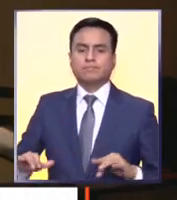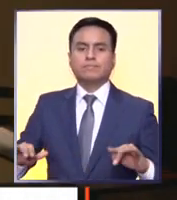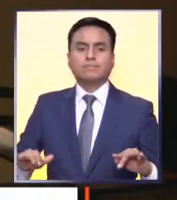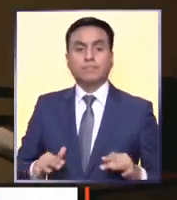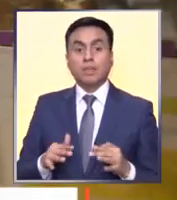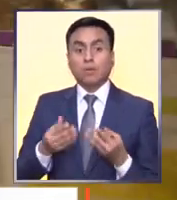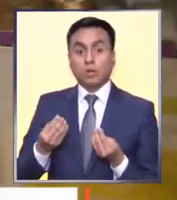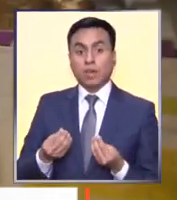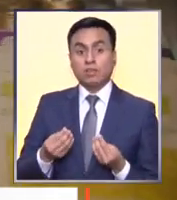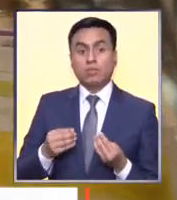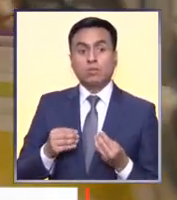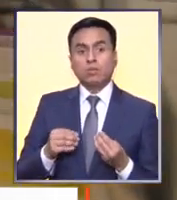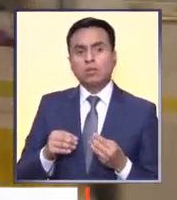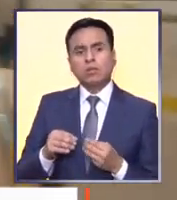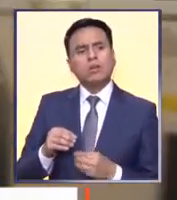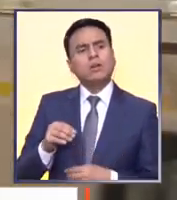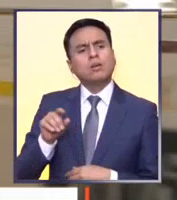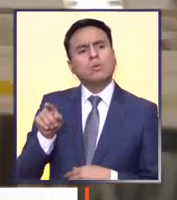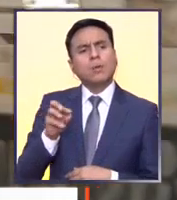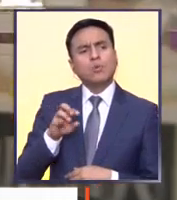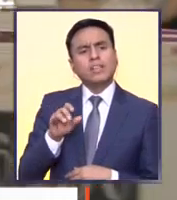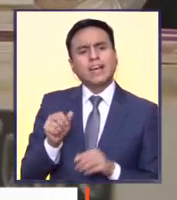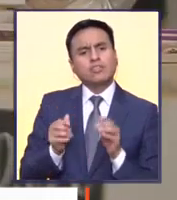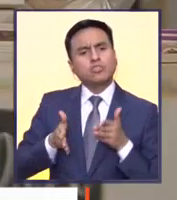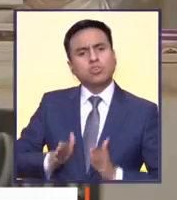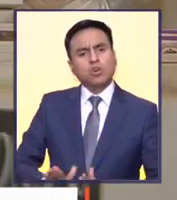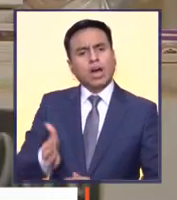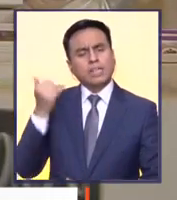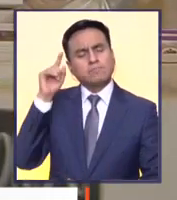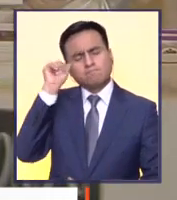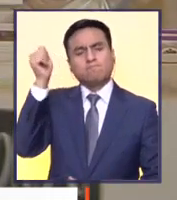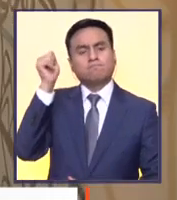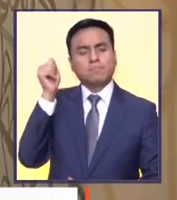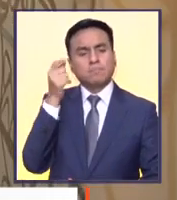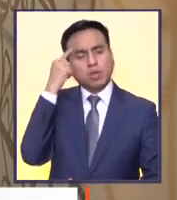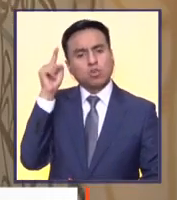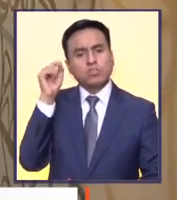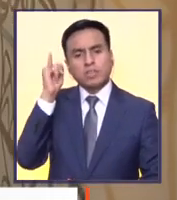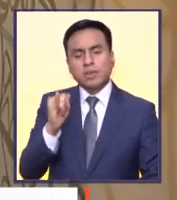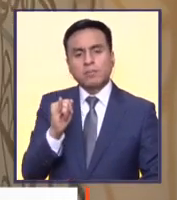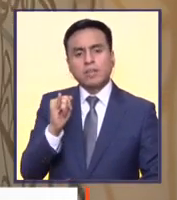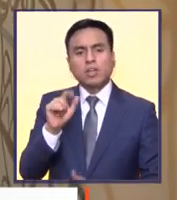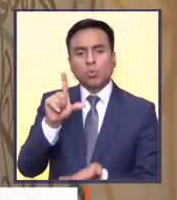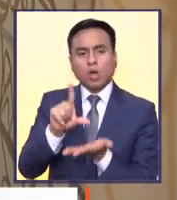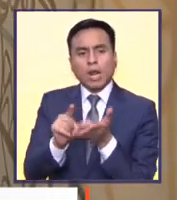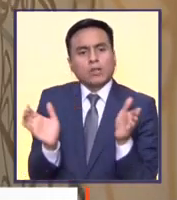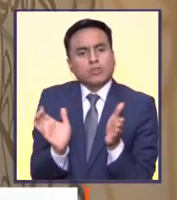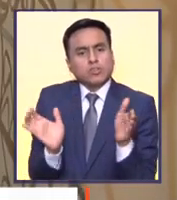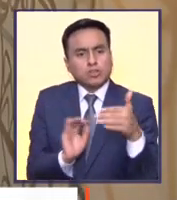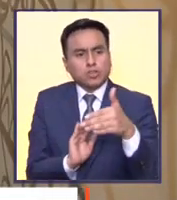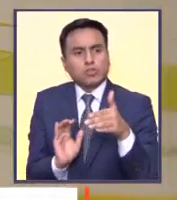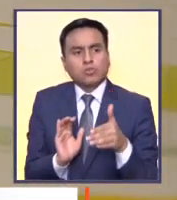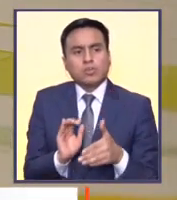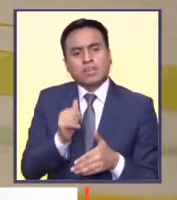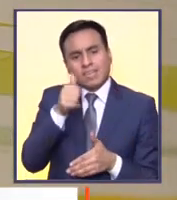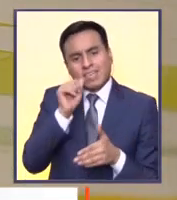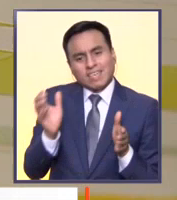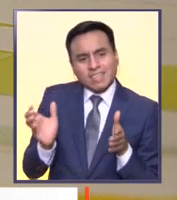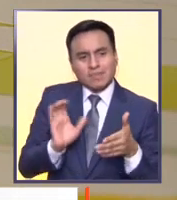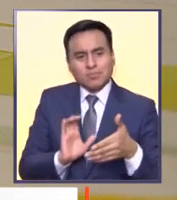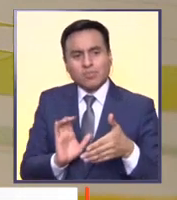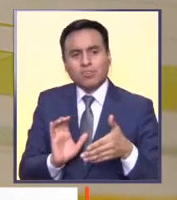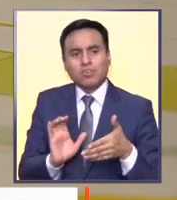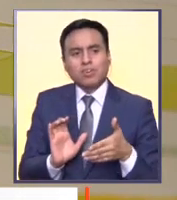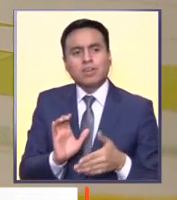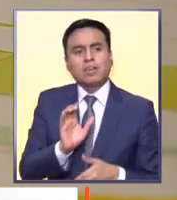Bueno, Guapo nació en mi mente hace muchísimo tiempo atrás, pero siempre quise que fuera un lugar chiquitito, bien íntimo. Y el tema del